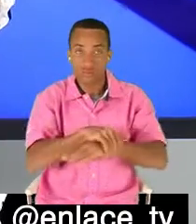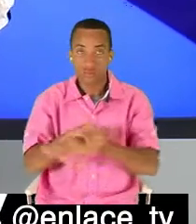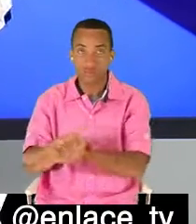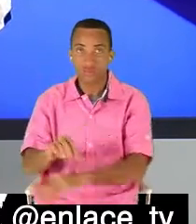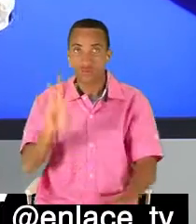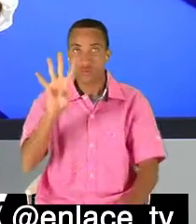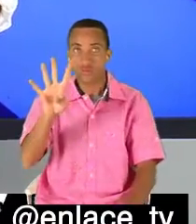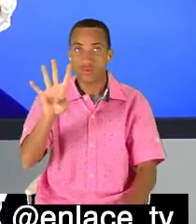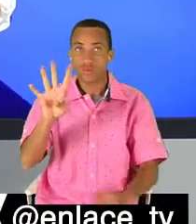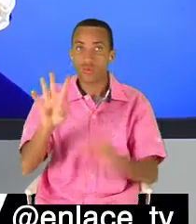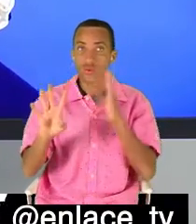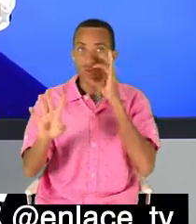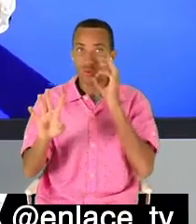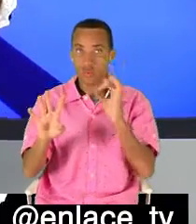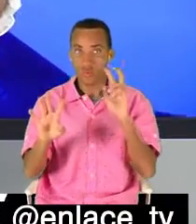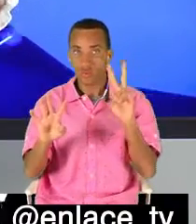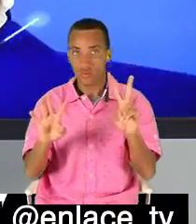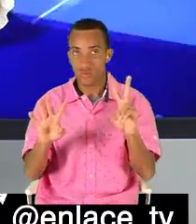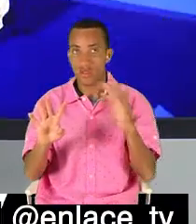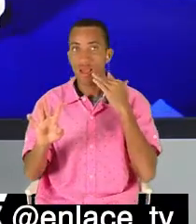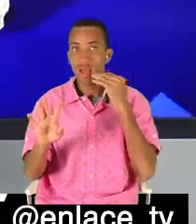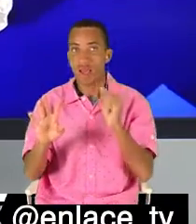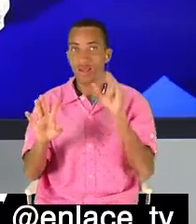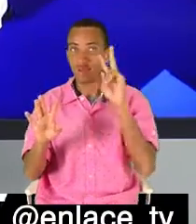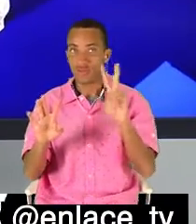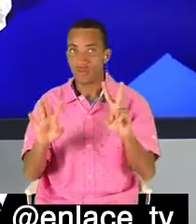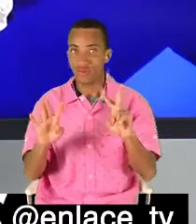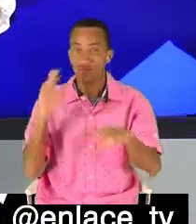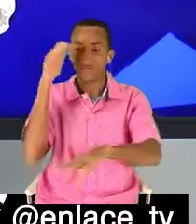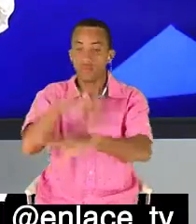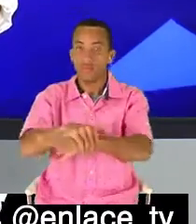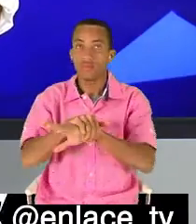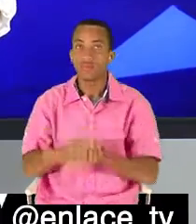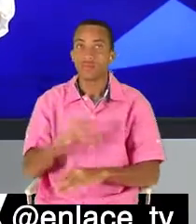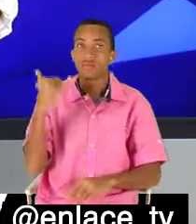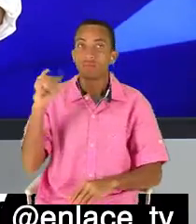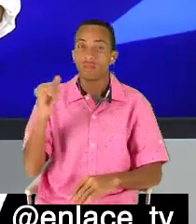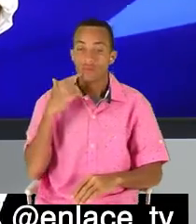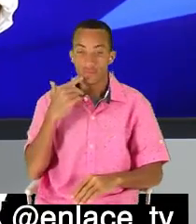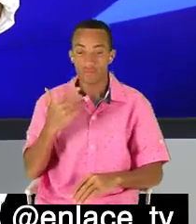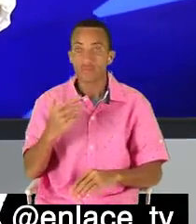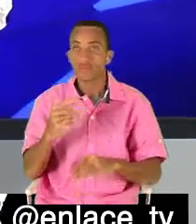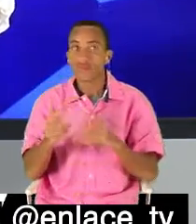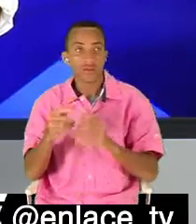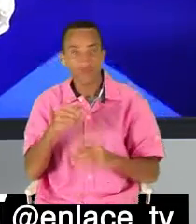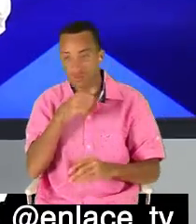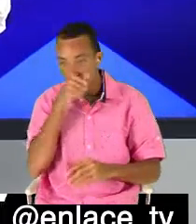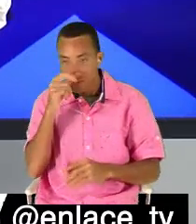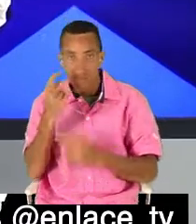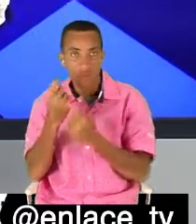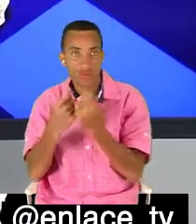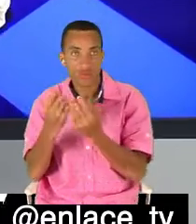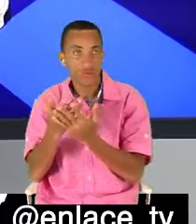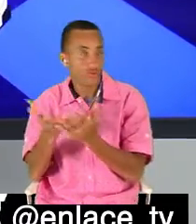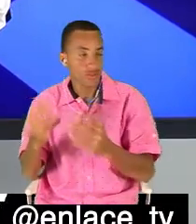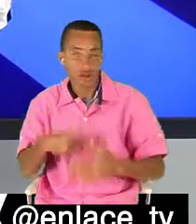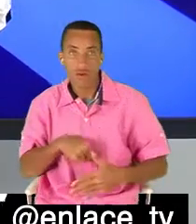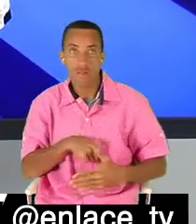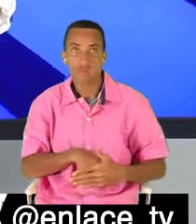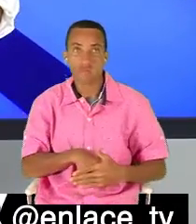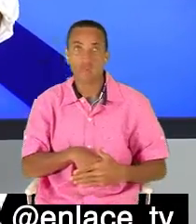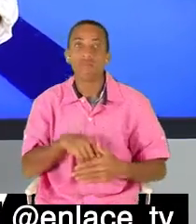2 mujeres. Estas mujeres y estos 2 hombres fueron capturados por porte de estupefacientes en operativos realizados